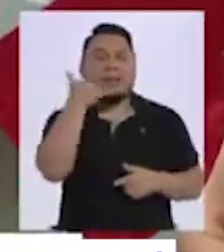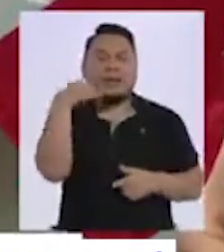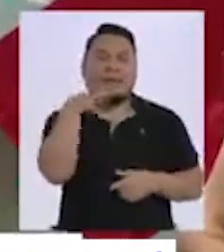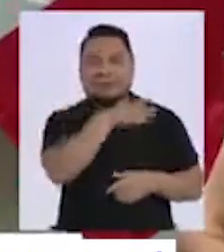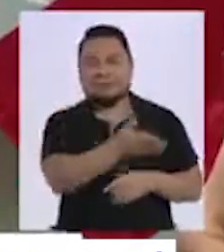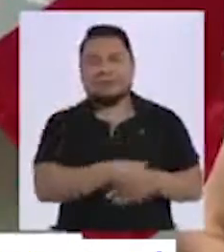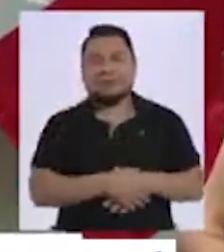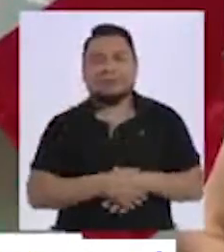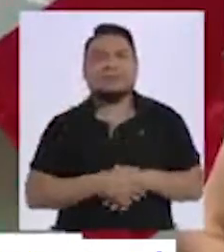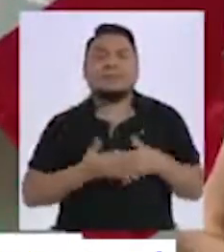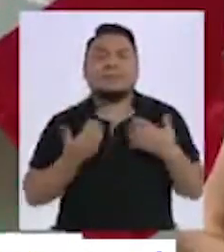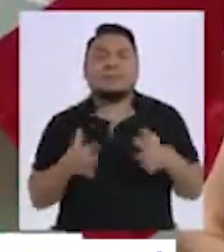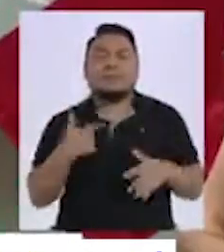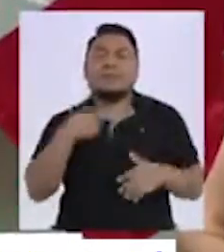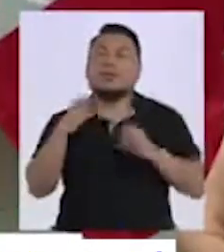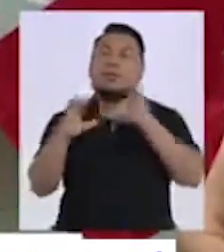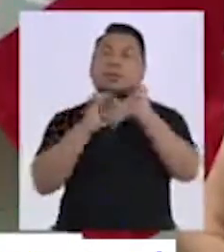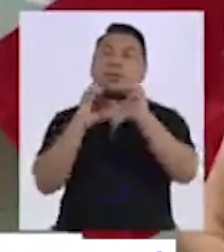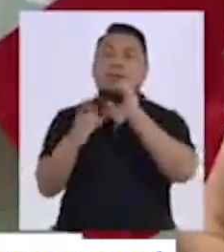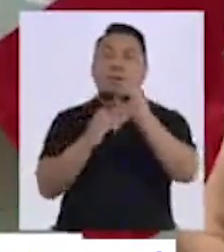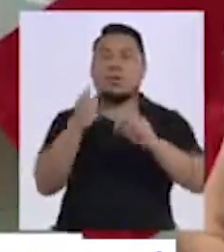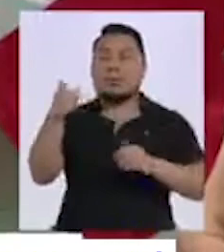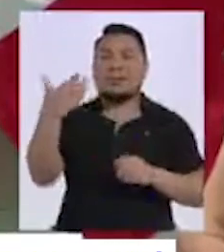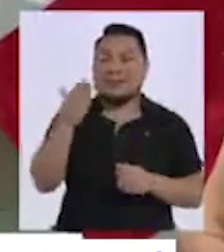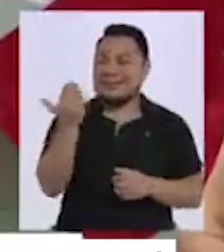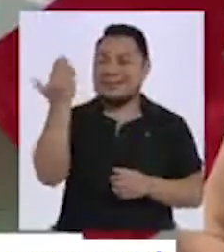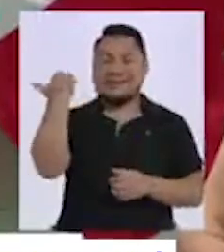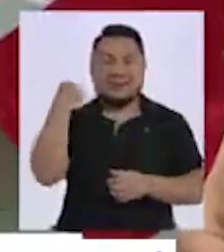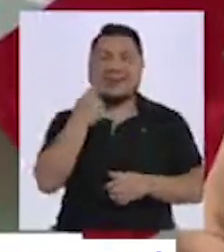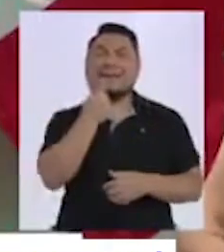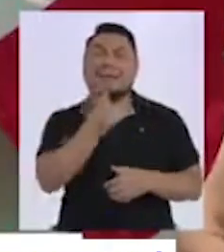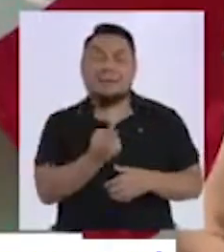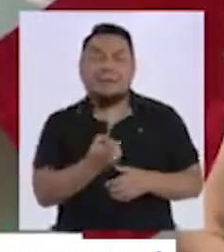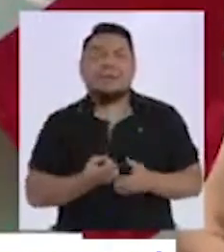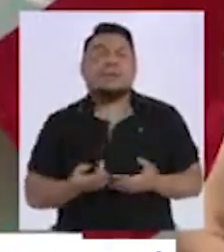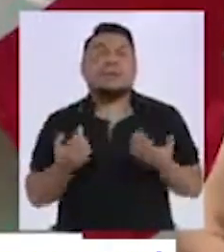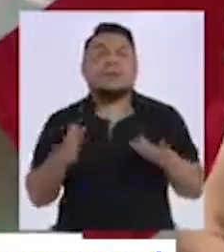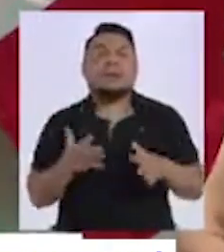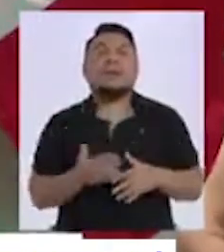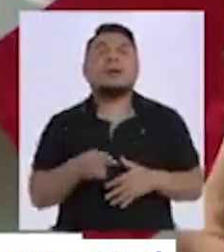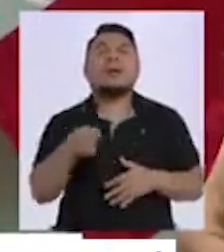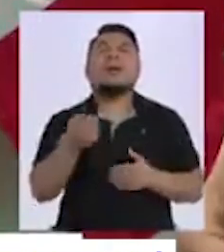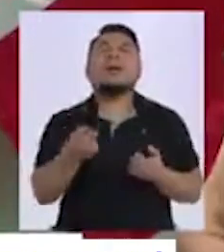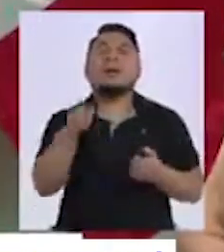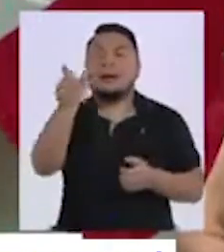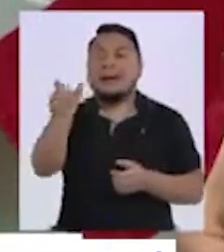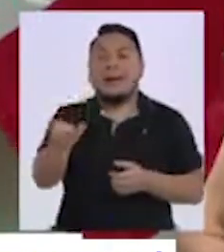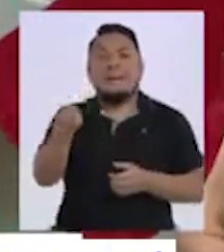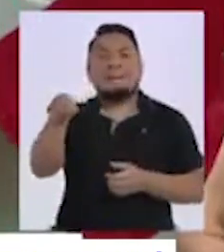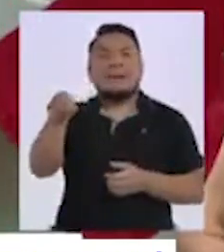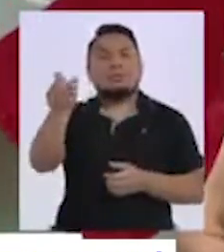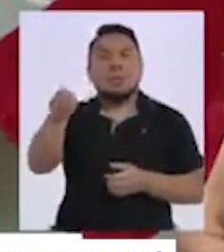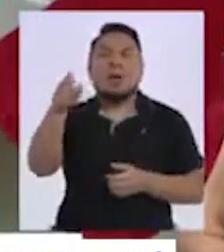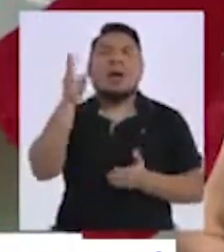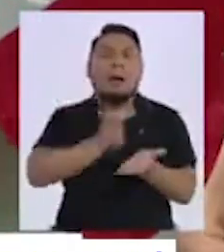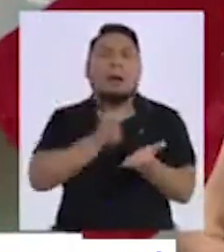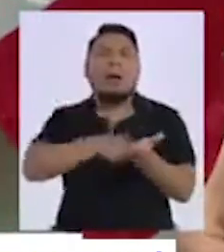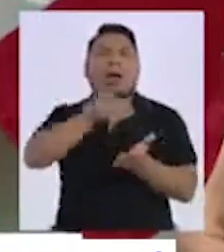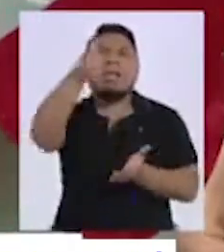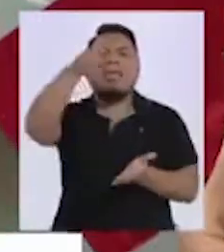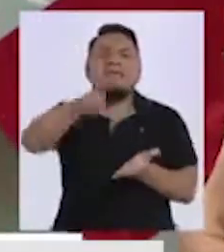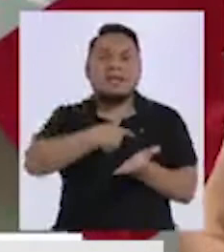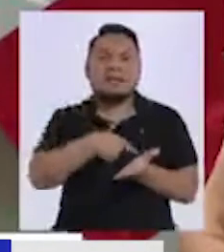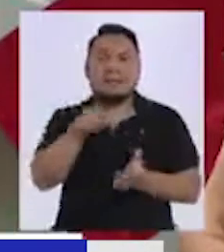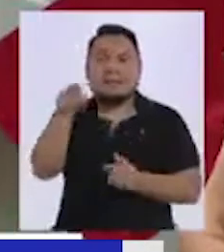Y en una conversación que tuvimos en los días pasados, dijimos que había un número que había llamado 10 veces. Bueno,